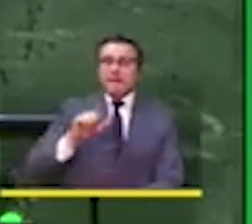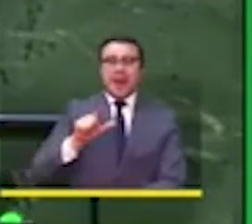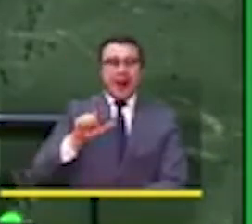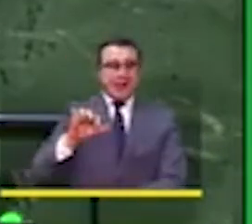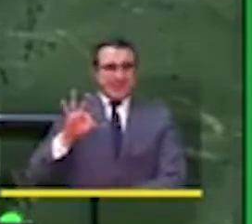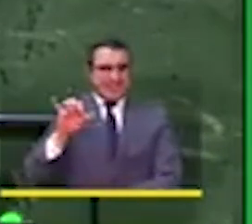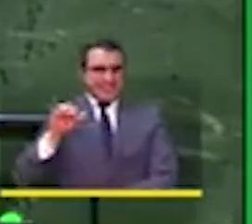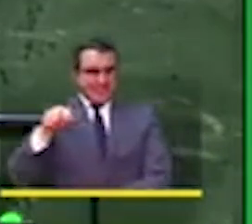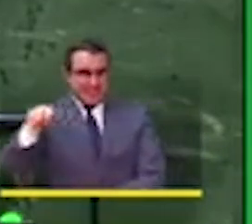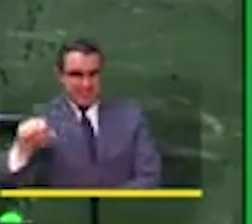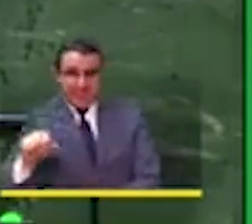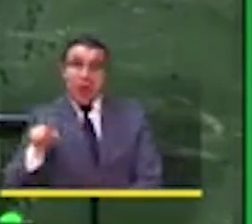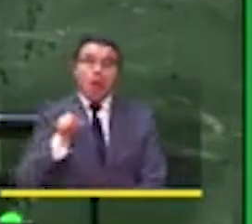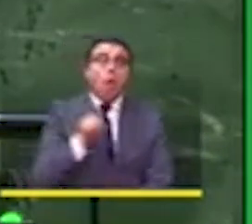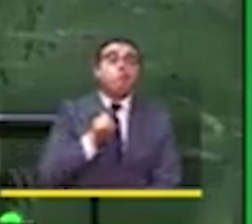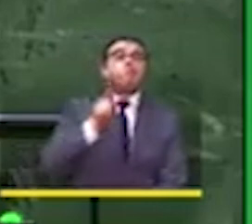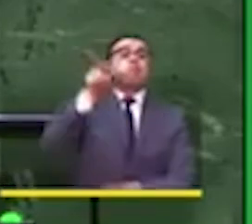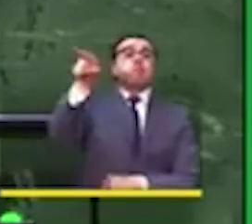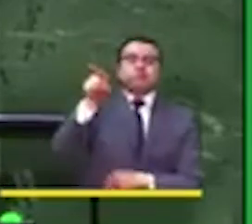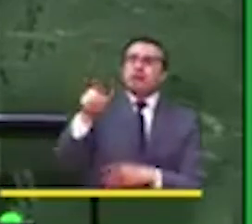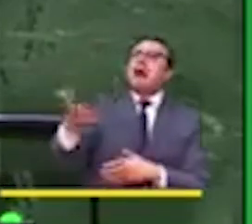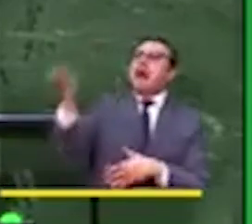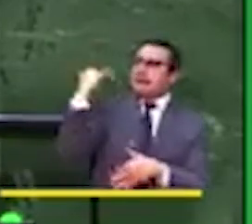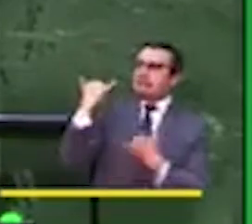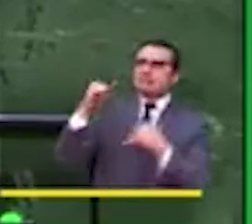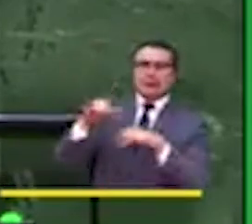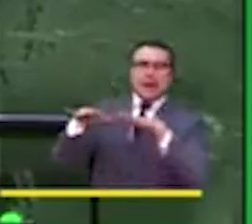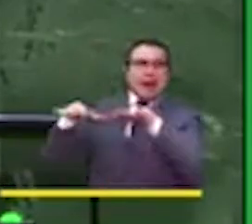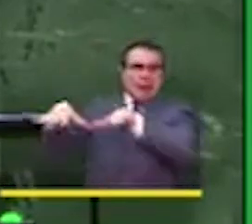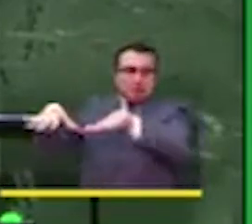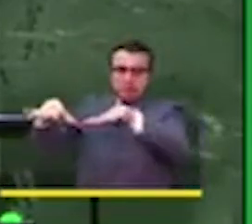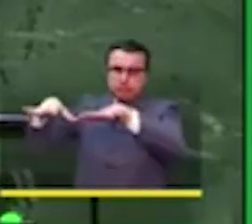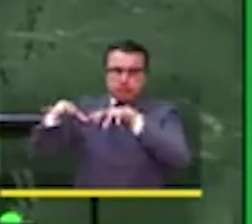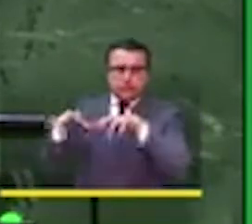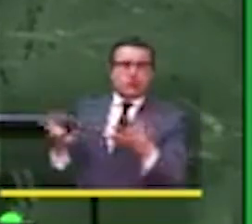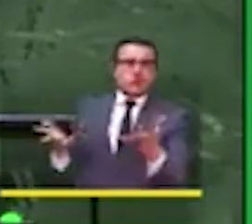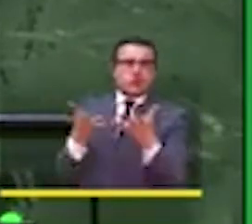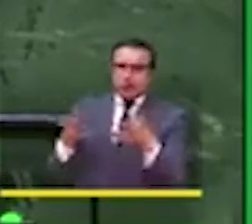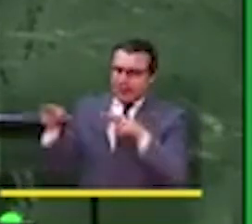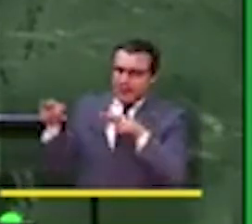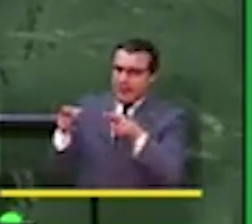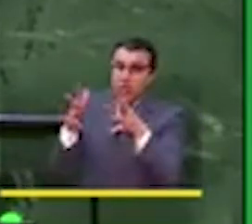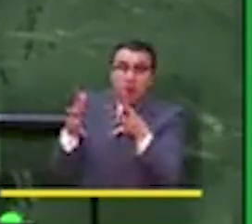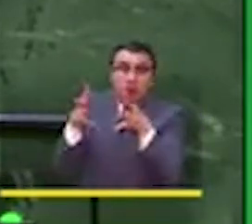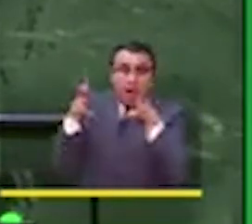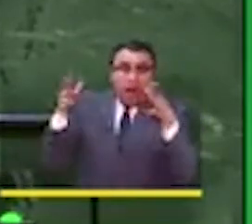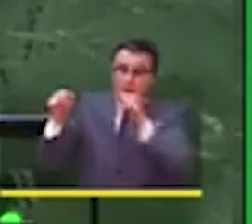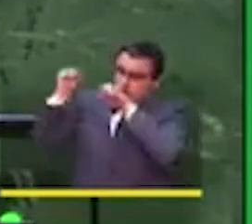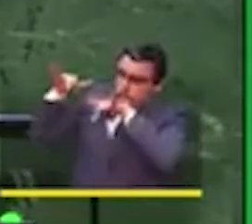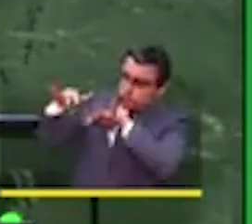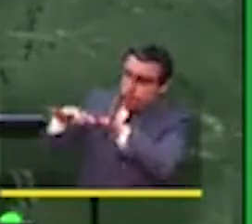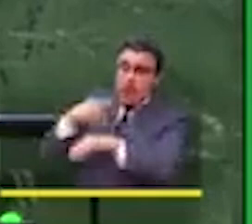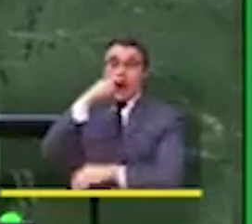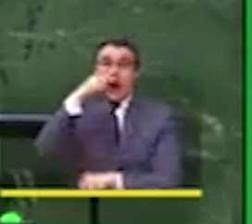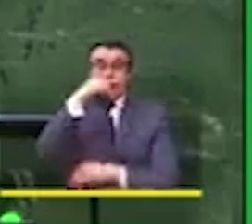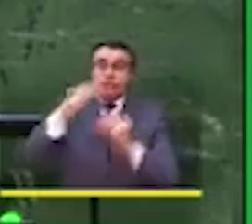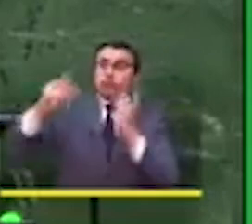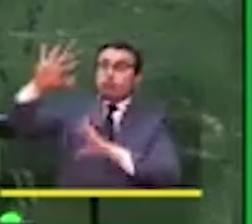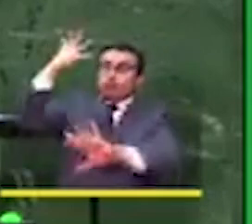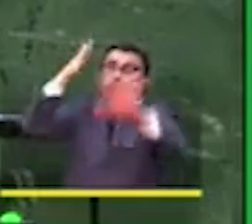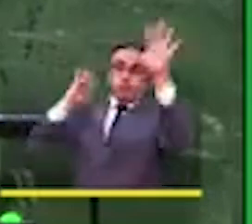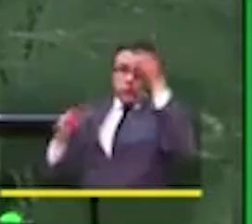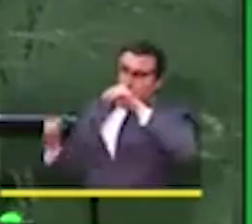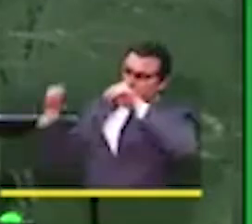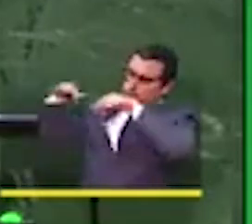ya debatimos allá en la selva amazónica, donde el río más grande de la tierra, que ha cruzado